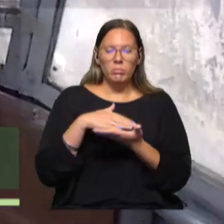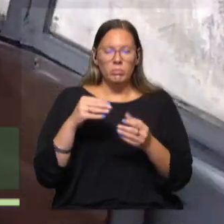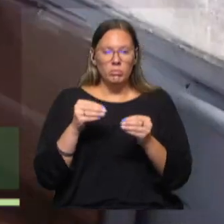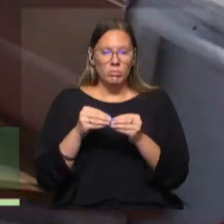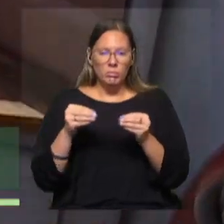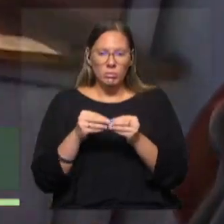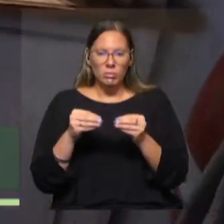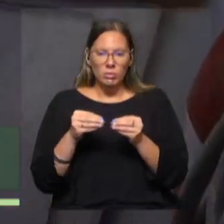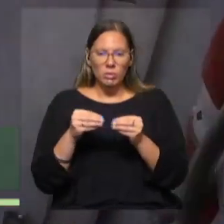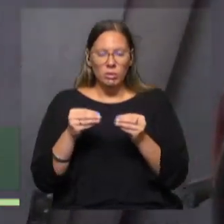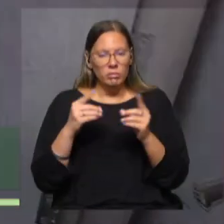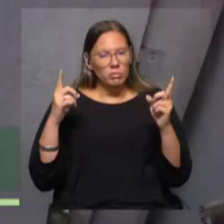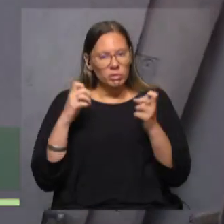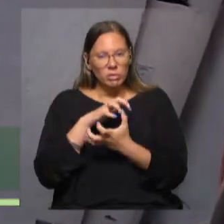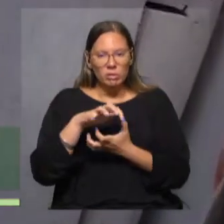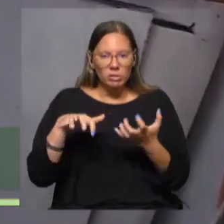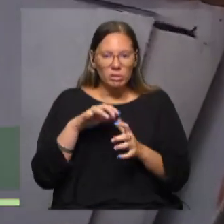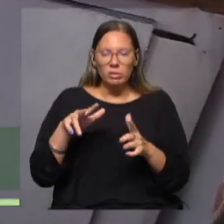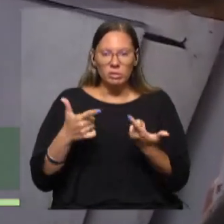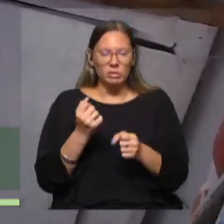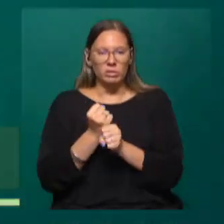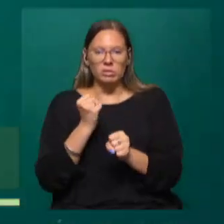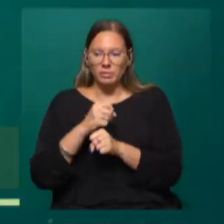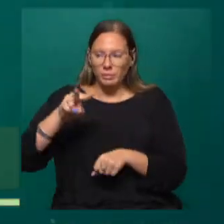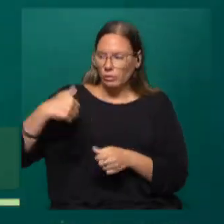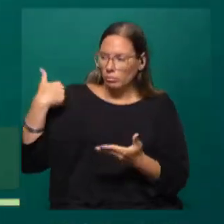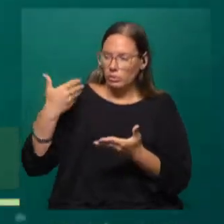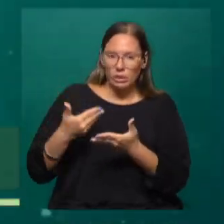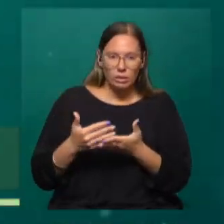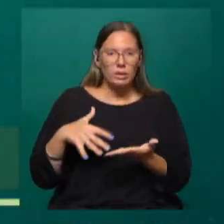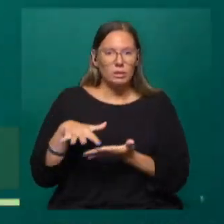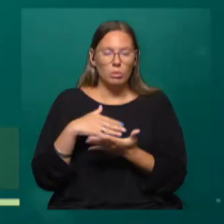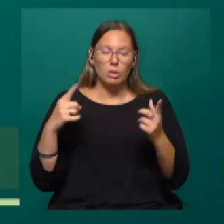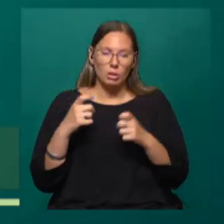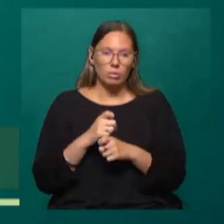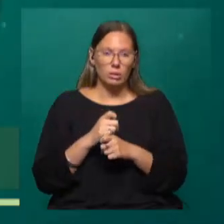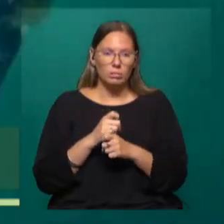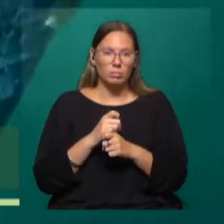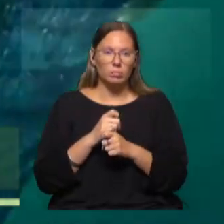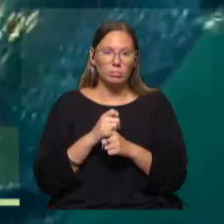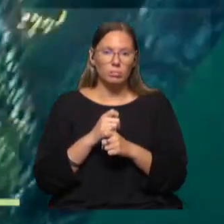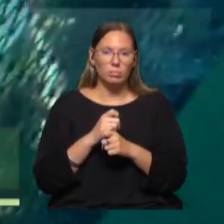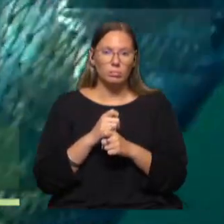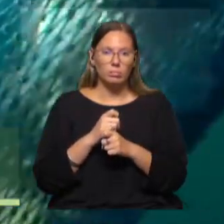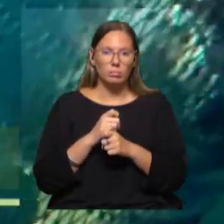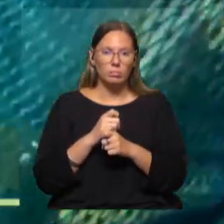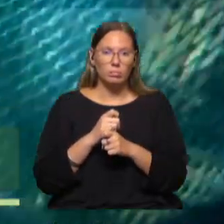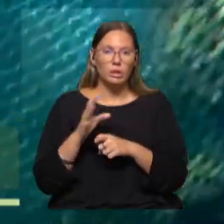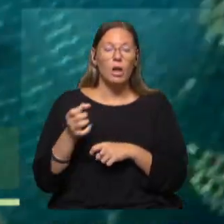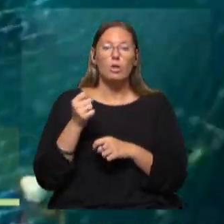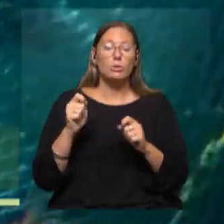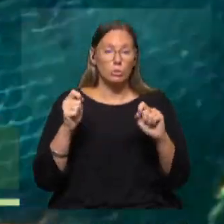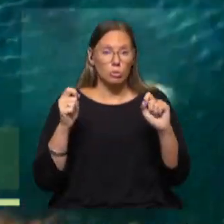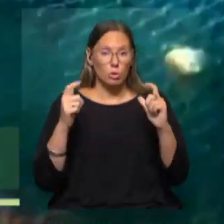compañeros es muy crítica, sin poder trabajar durante 2 meses, está en una situación muy jodida. Nos encontramos con la sorpresa